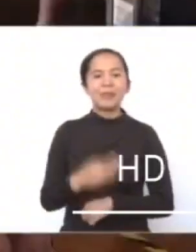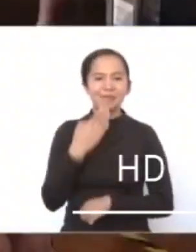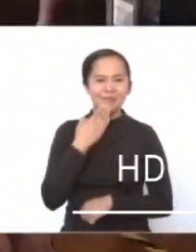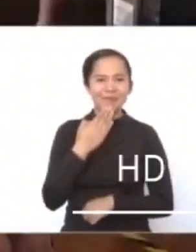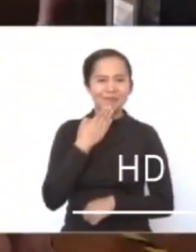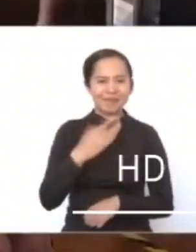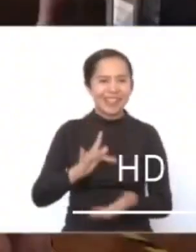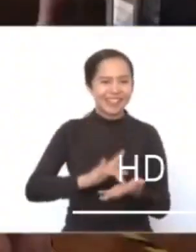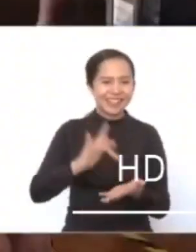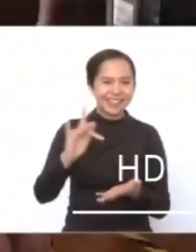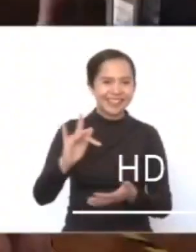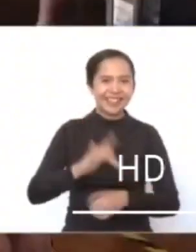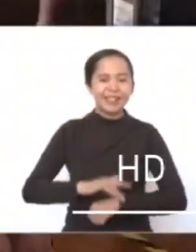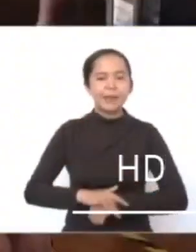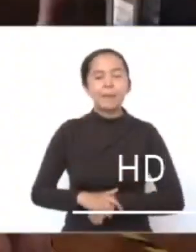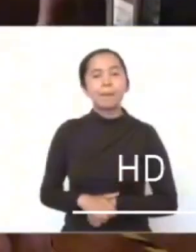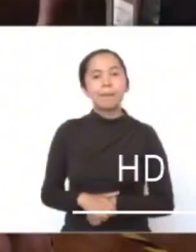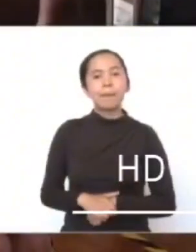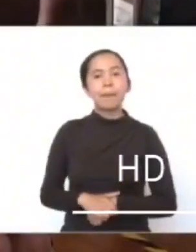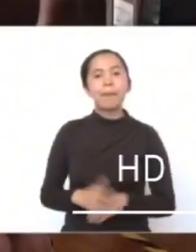Muy bien, muchas gracias.